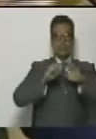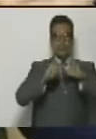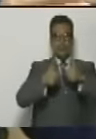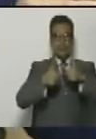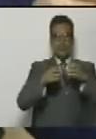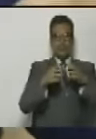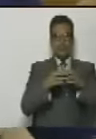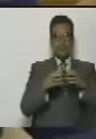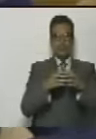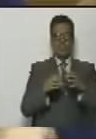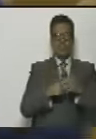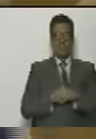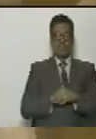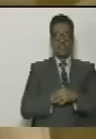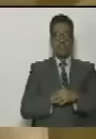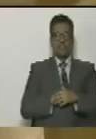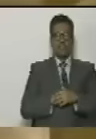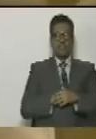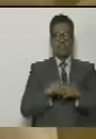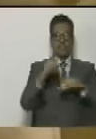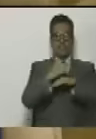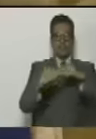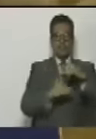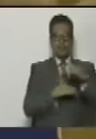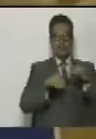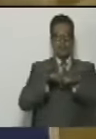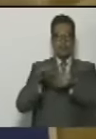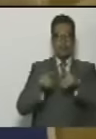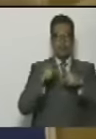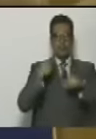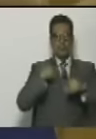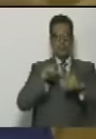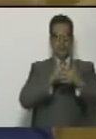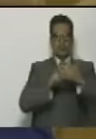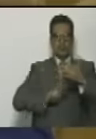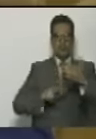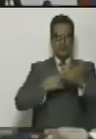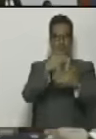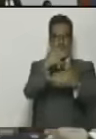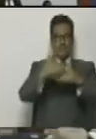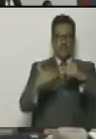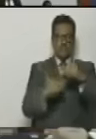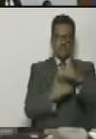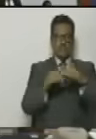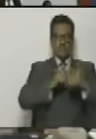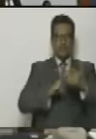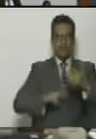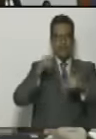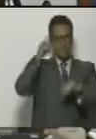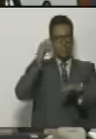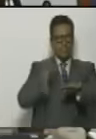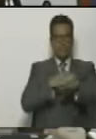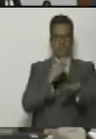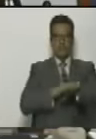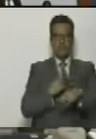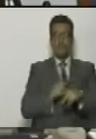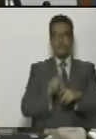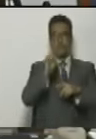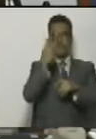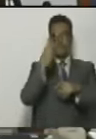sesión. Ciudadano subsecretario, sírvase a dar lectura al acta de la sesión ordinaria del día jueves,